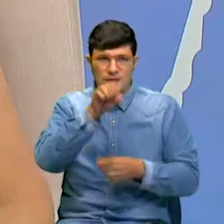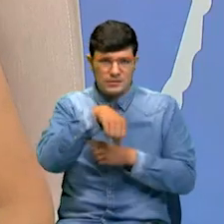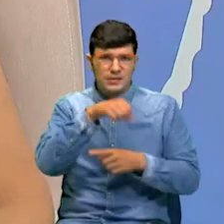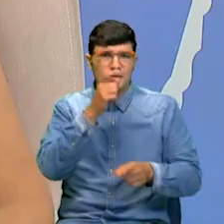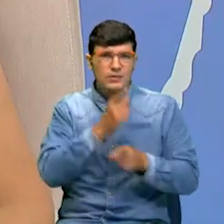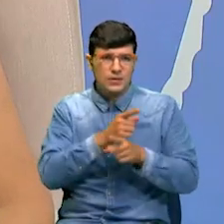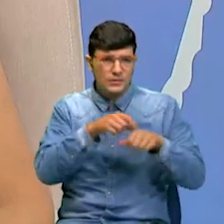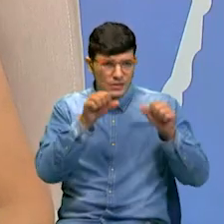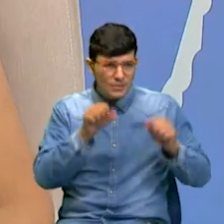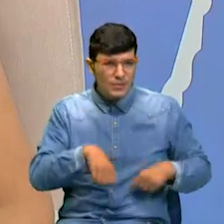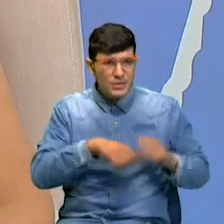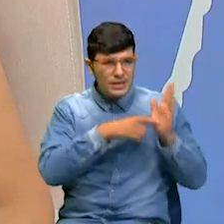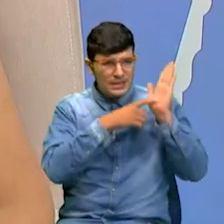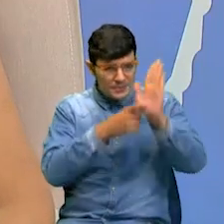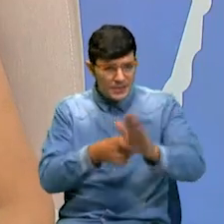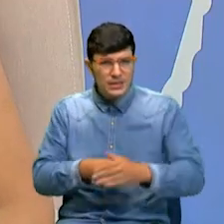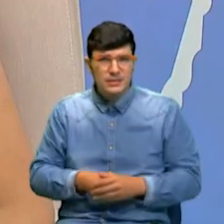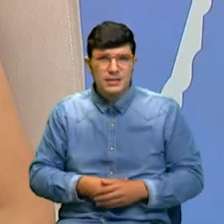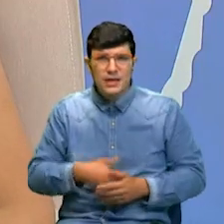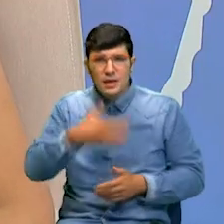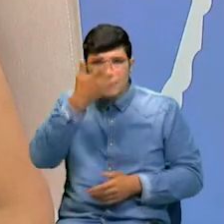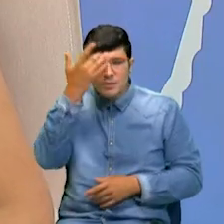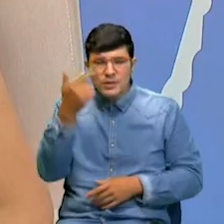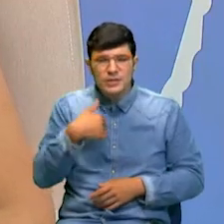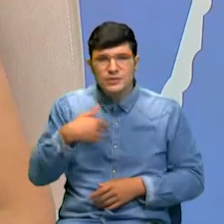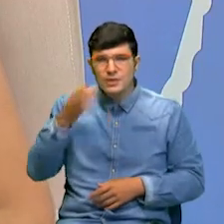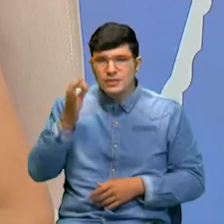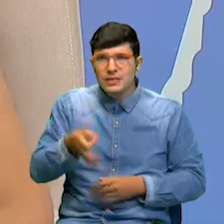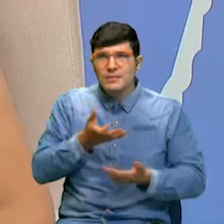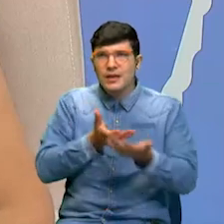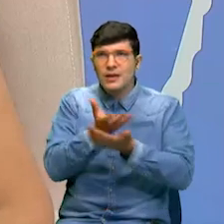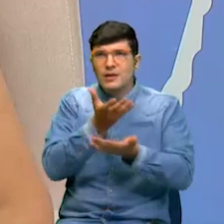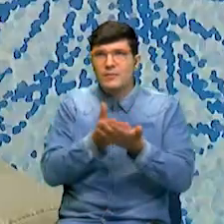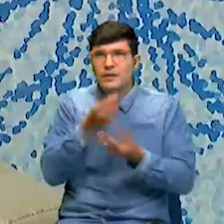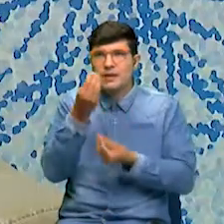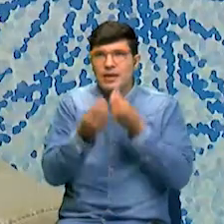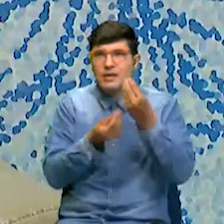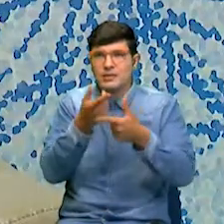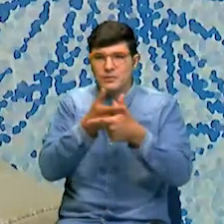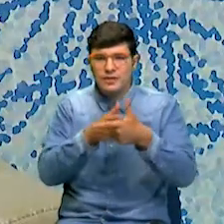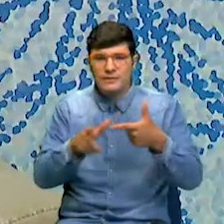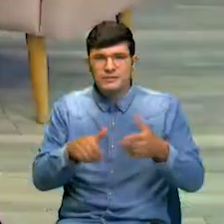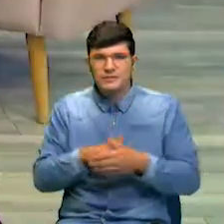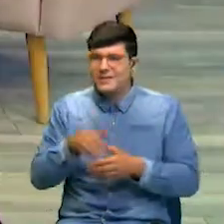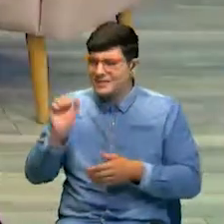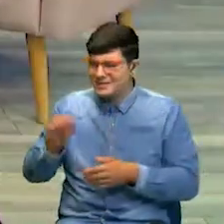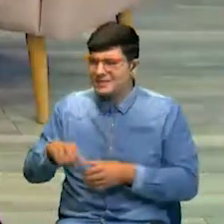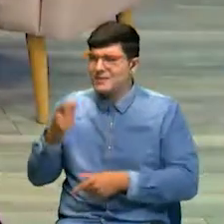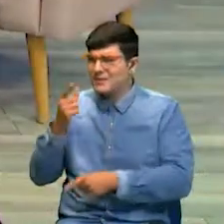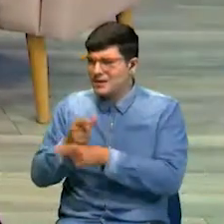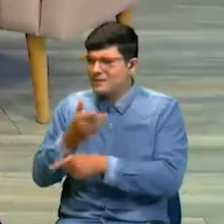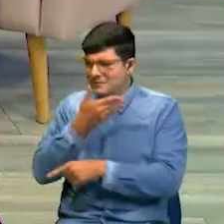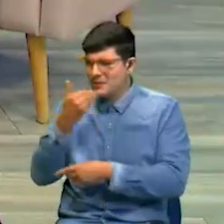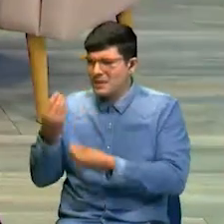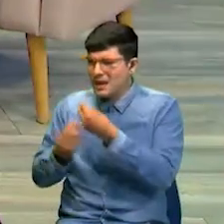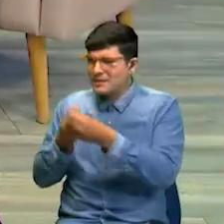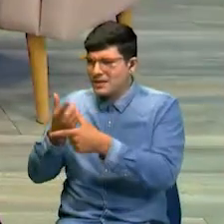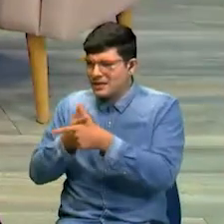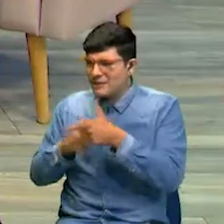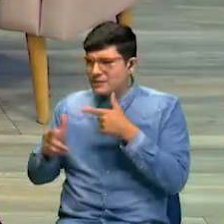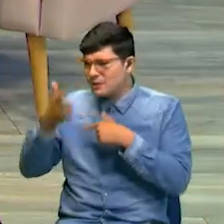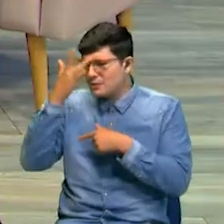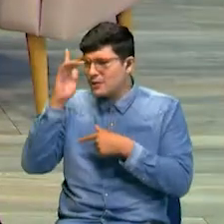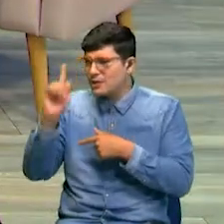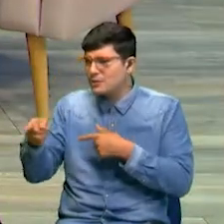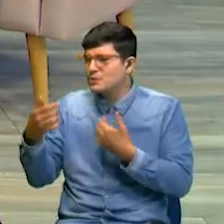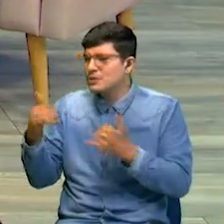podría demostrar, porque yo siempre le aconsejo mejor que hagan un divisorio. Es mejor, ¿cierto? Es mejor hacer el divisorio porque es que ellos ya tienen